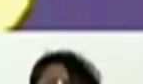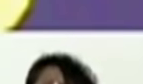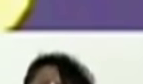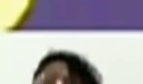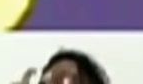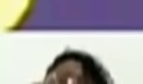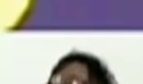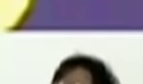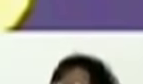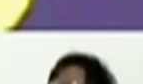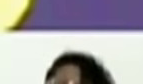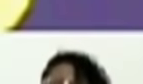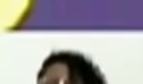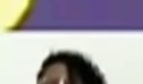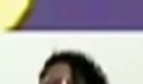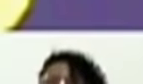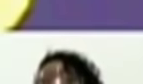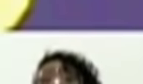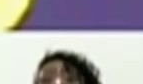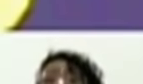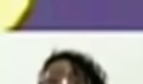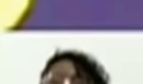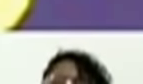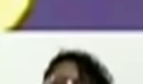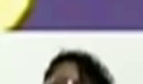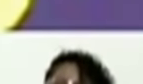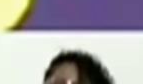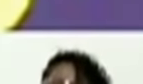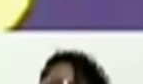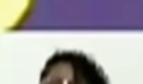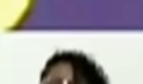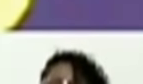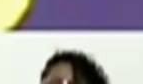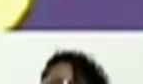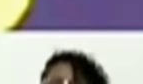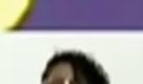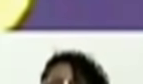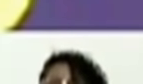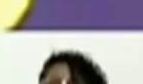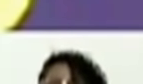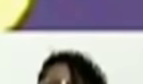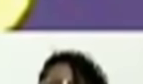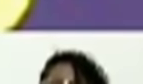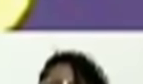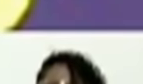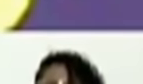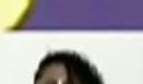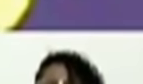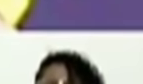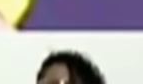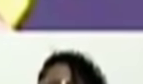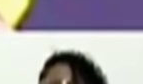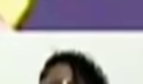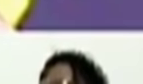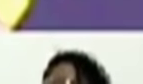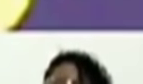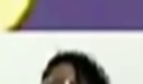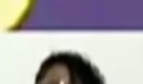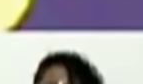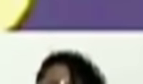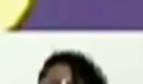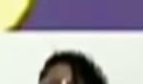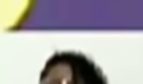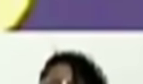los candidatos de Ramos Alup, de Manuel Rosales, de Juan Guaidó, de Enrique